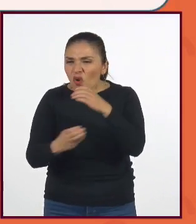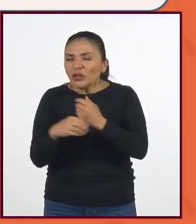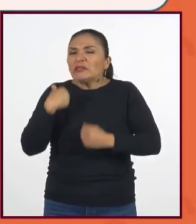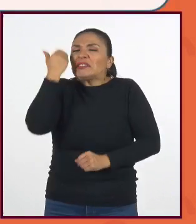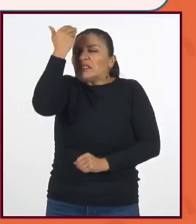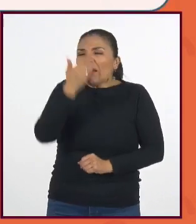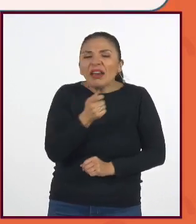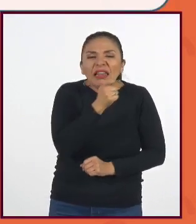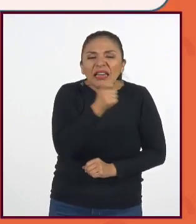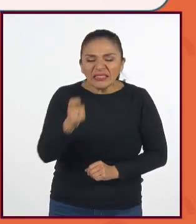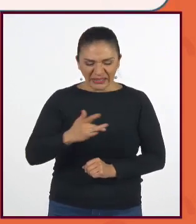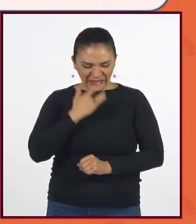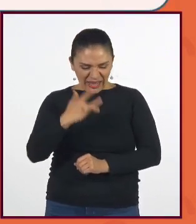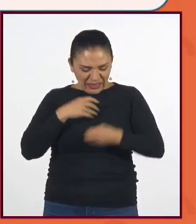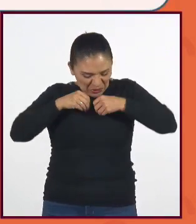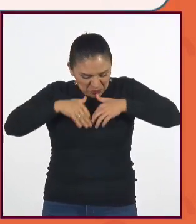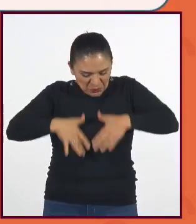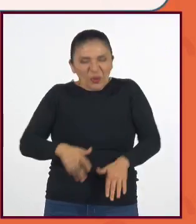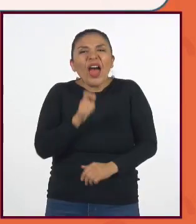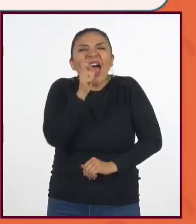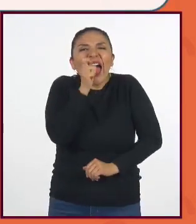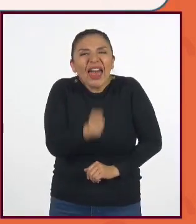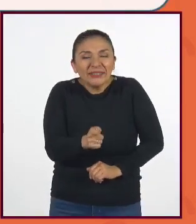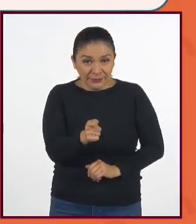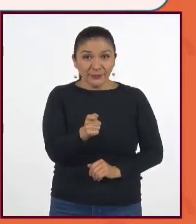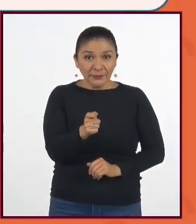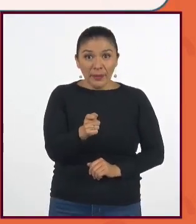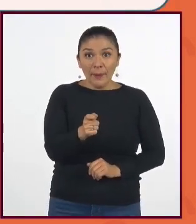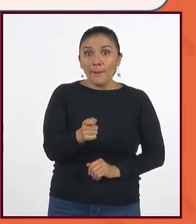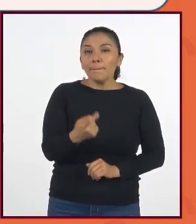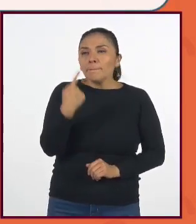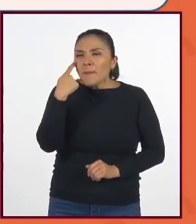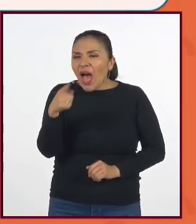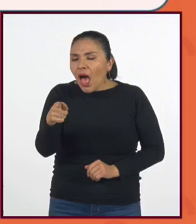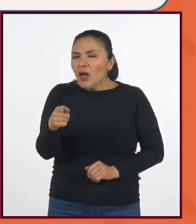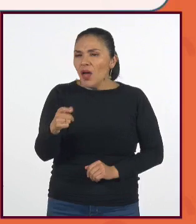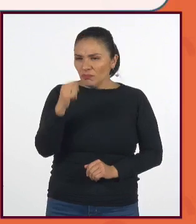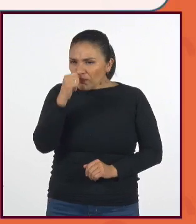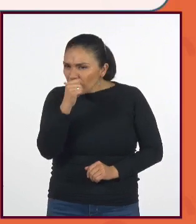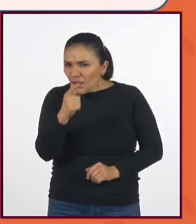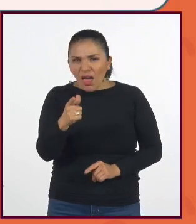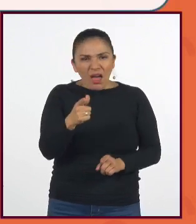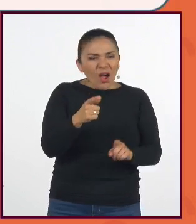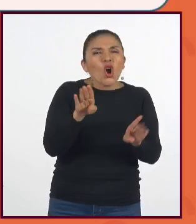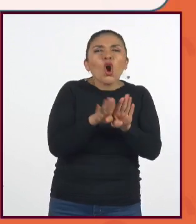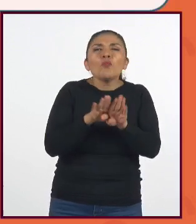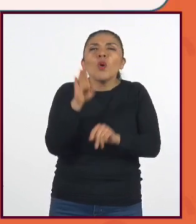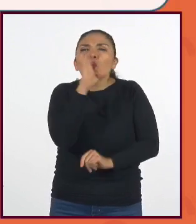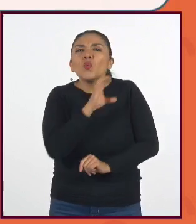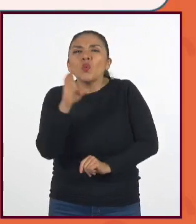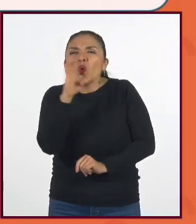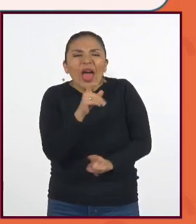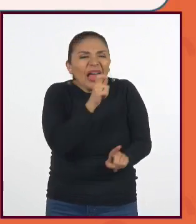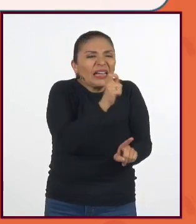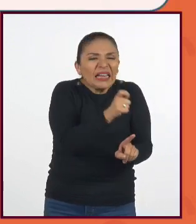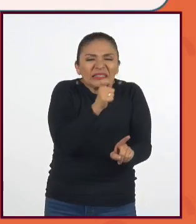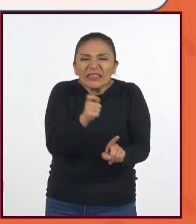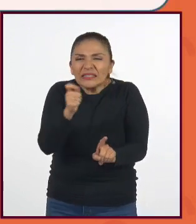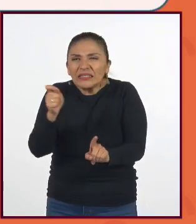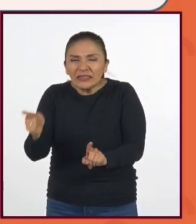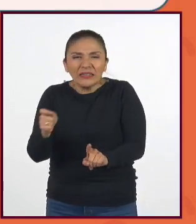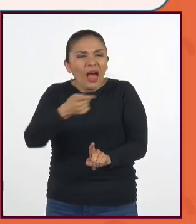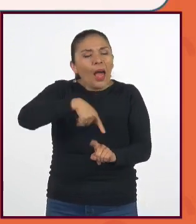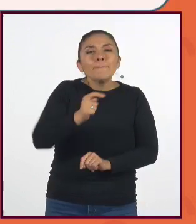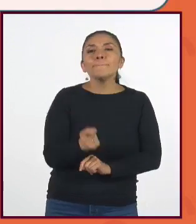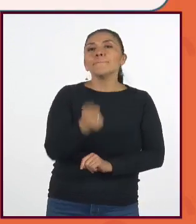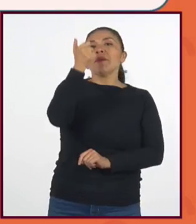pasa, qué se siente cuando se usa tal o cual sustancia, o sea, como esta curiosidad que tiene y donde muchos pueden experimentar.